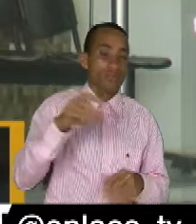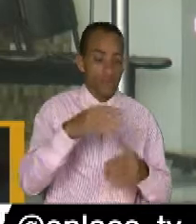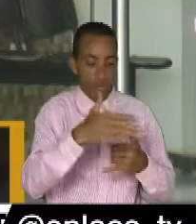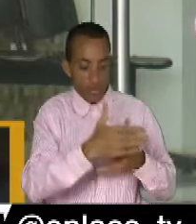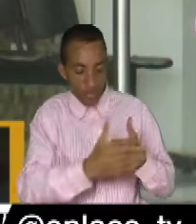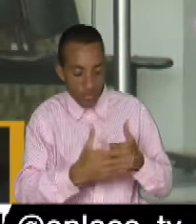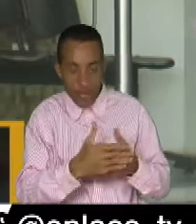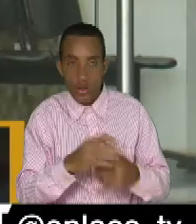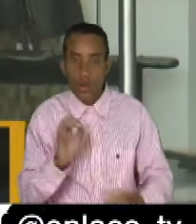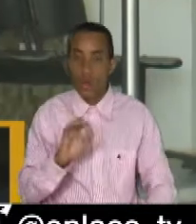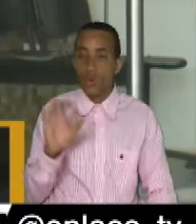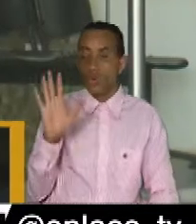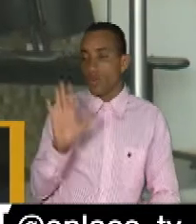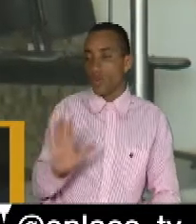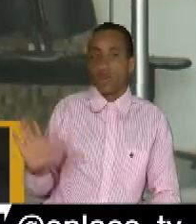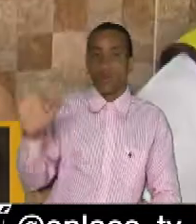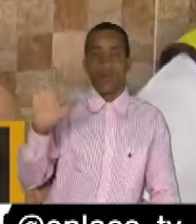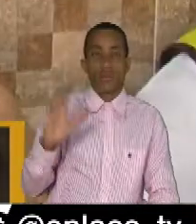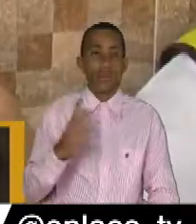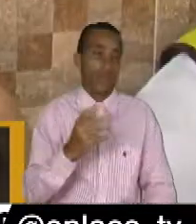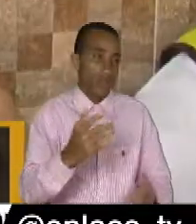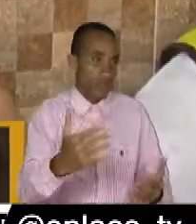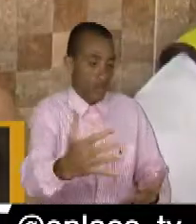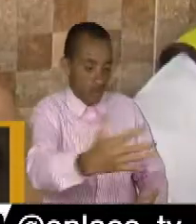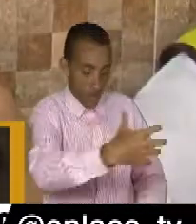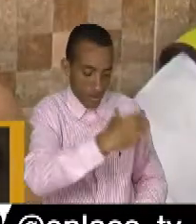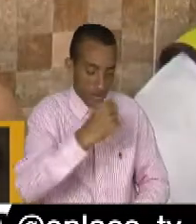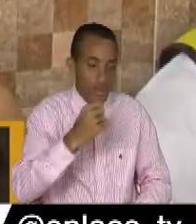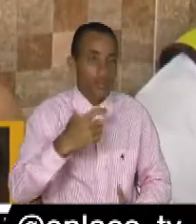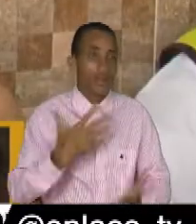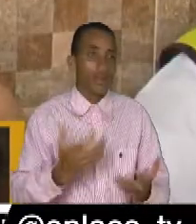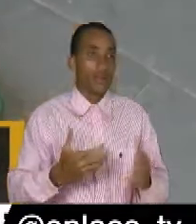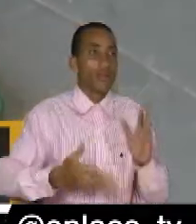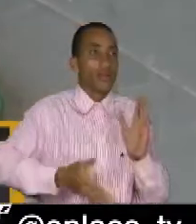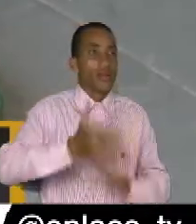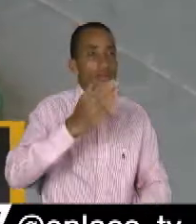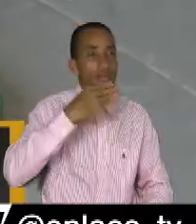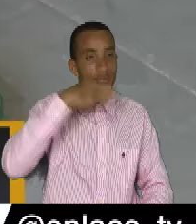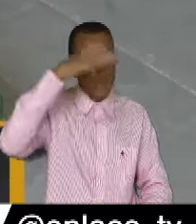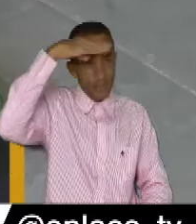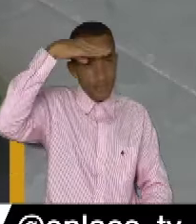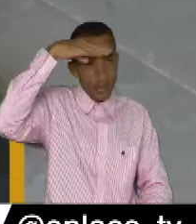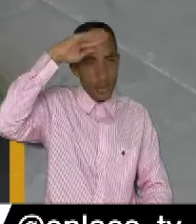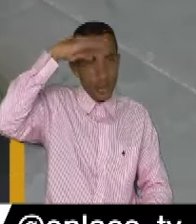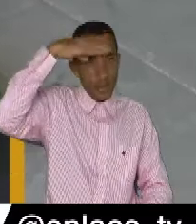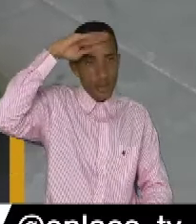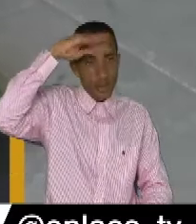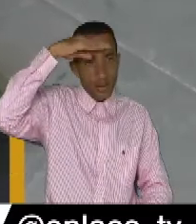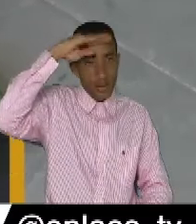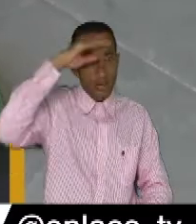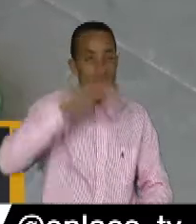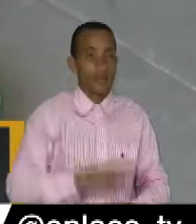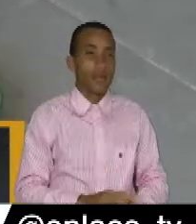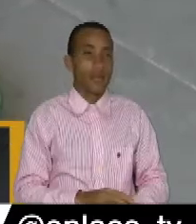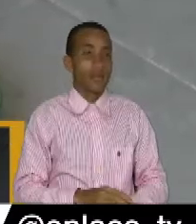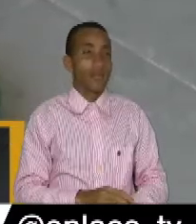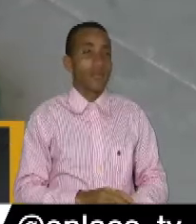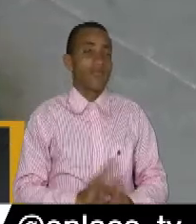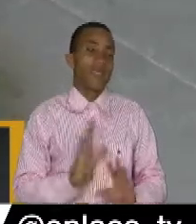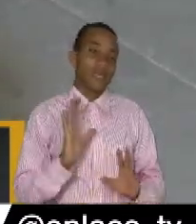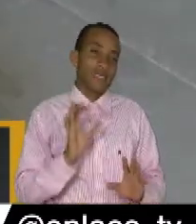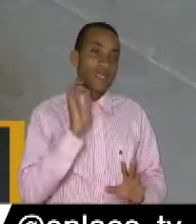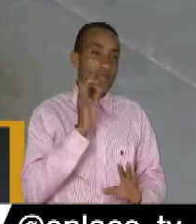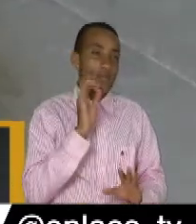su tratamiento en La Habana, Cuba. Ahorita exactamente tengo 2 metros 32 centímetros. Pues constantemente aún